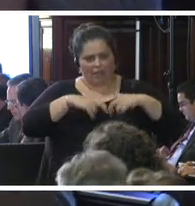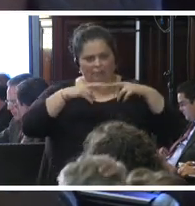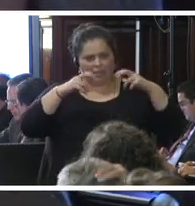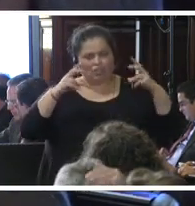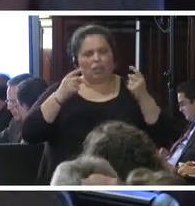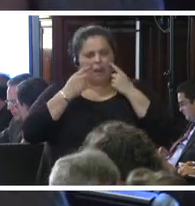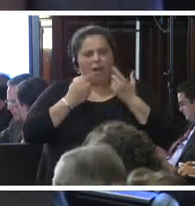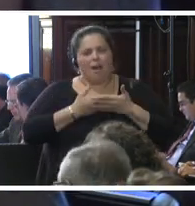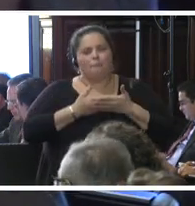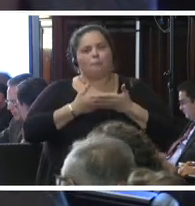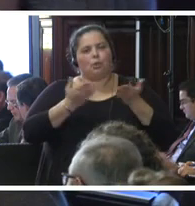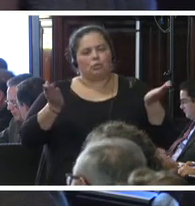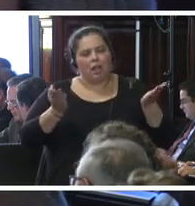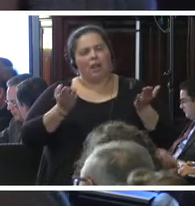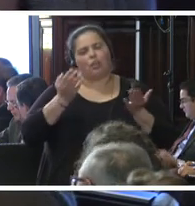indicarnos que hay